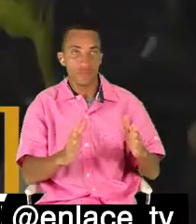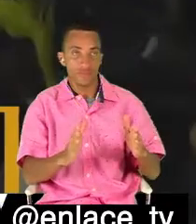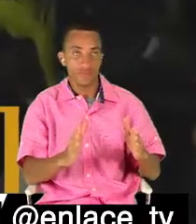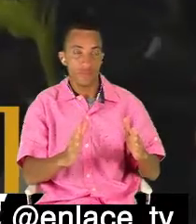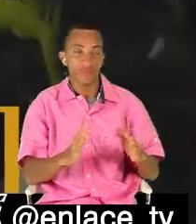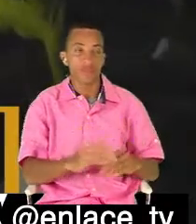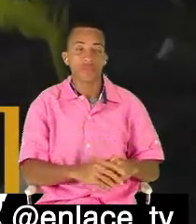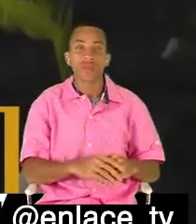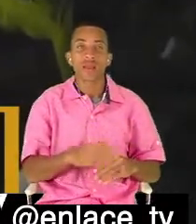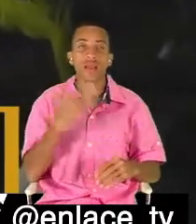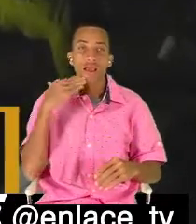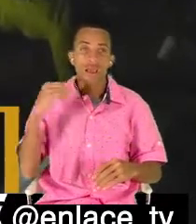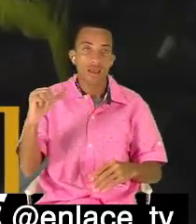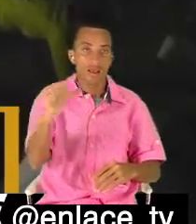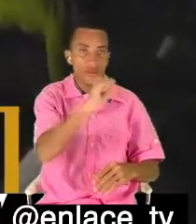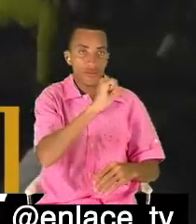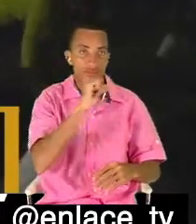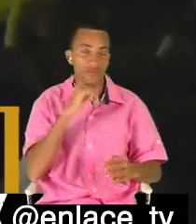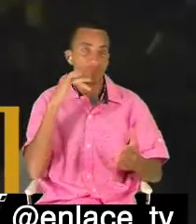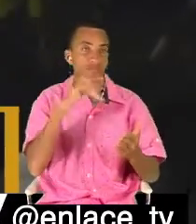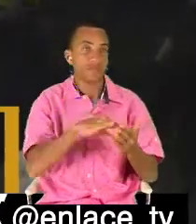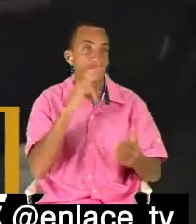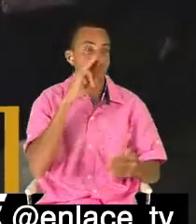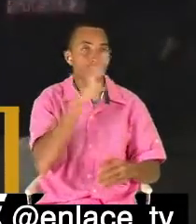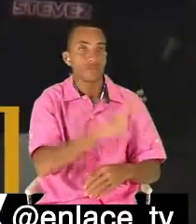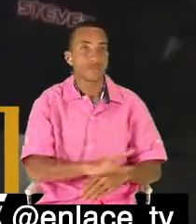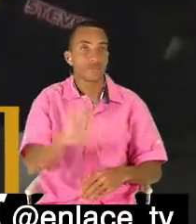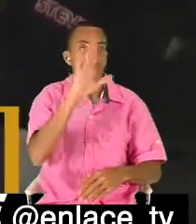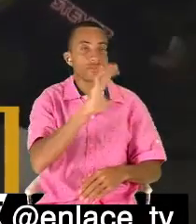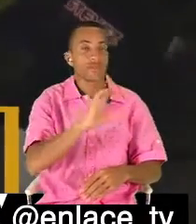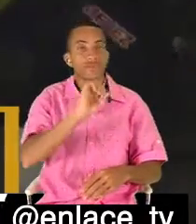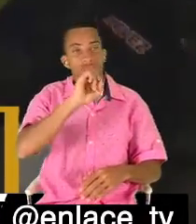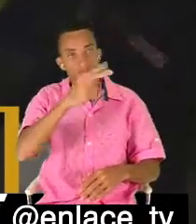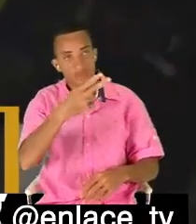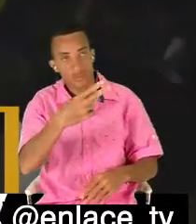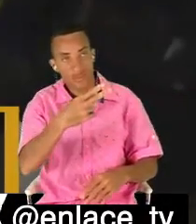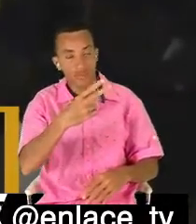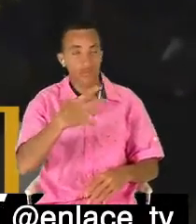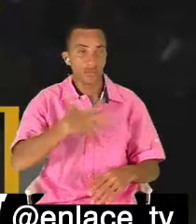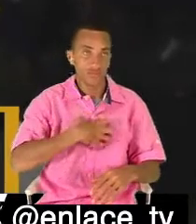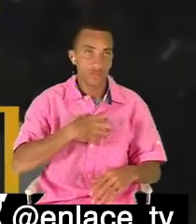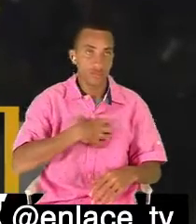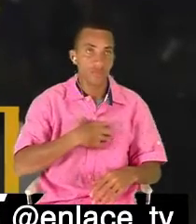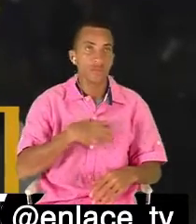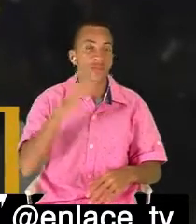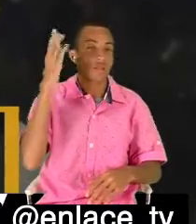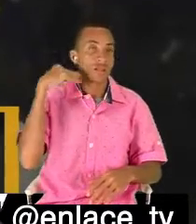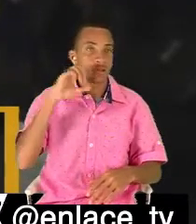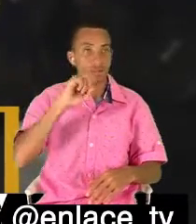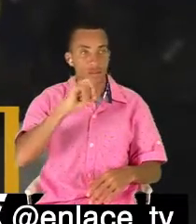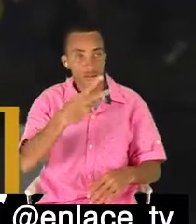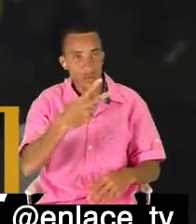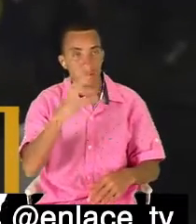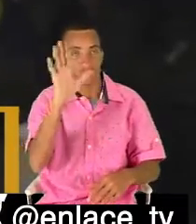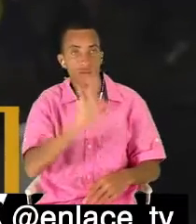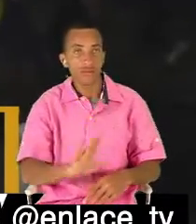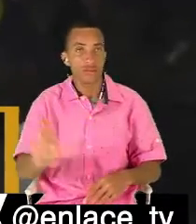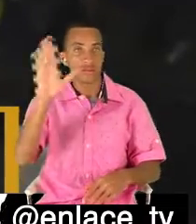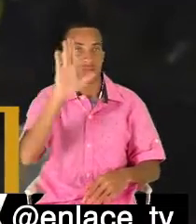para este torneo nacional organizado por la DiFútbol son subcampeones departamental. Nosotros fuimos subcampeones departamental en San Gil con